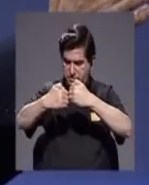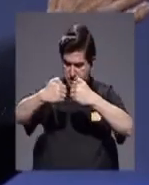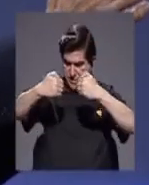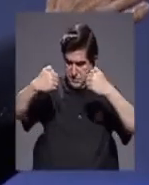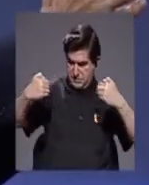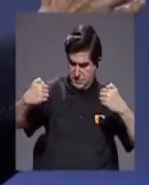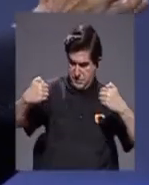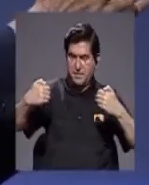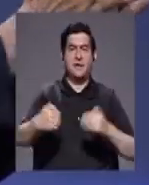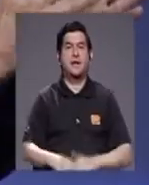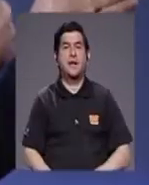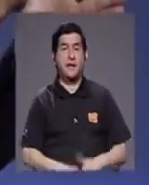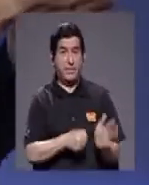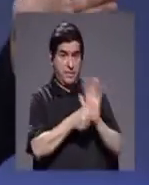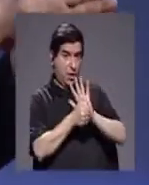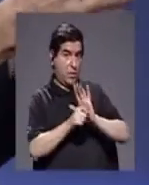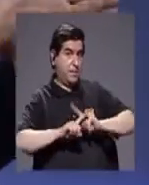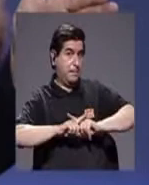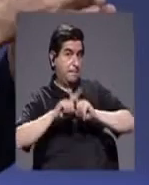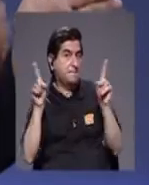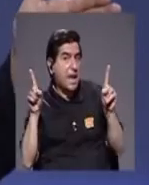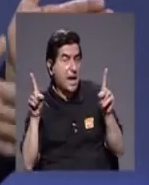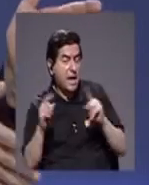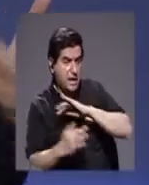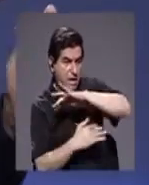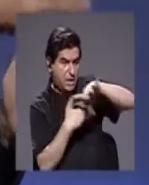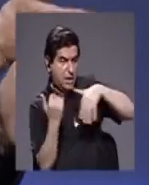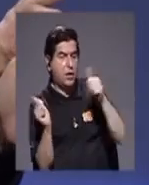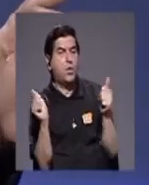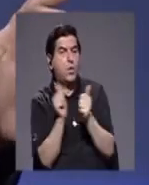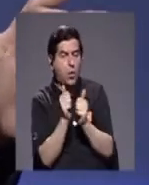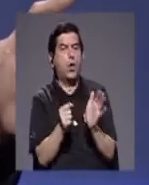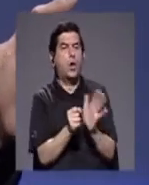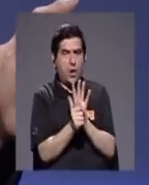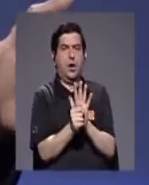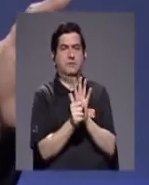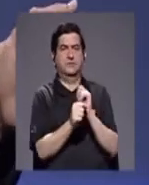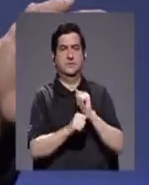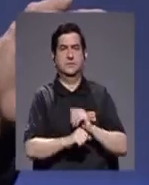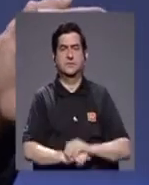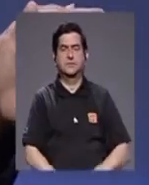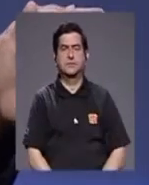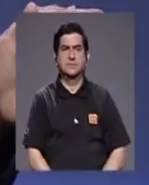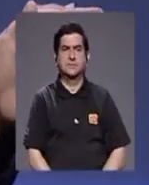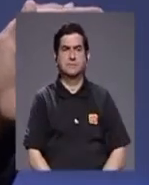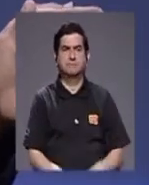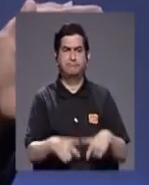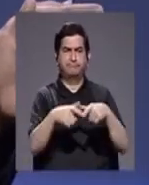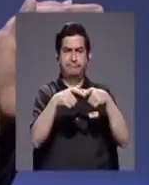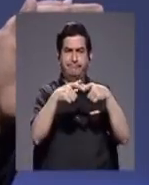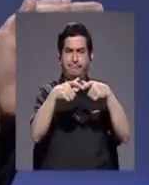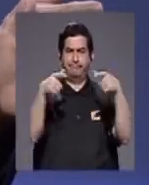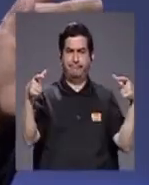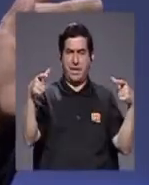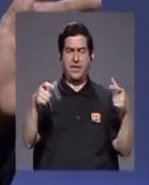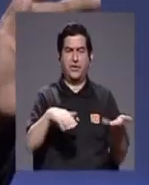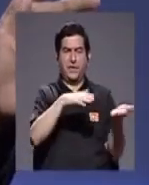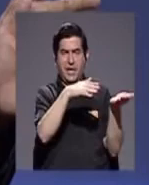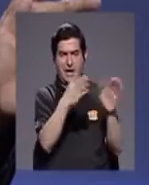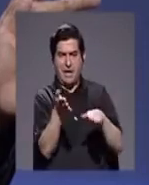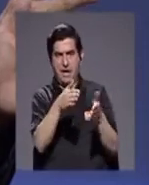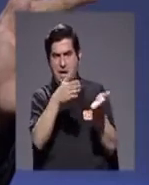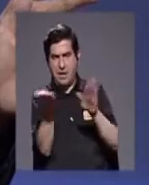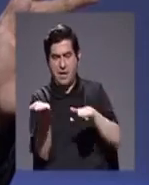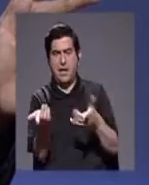de COVID, pero interactuando con COVID, porque la mayor parte de las defunciones